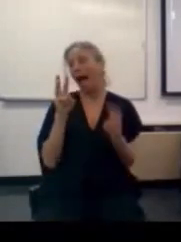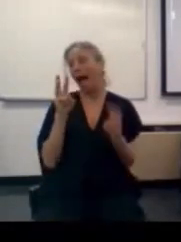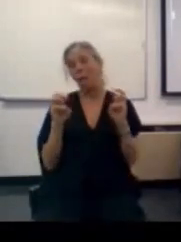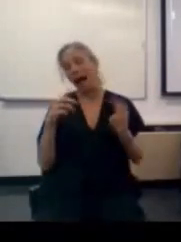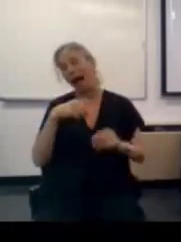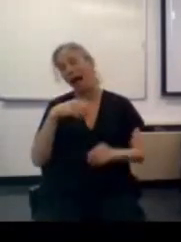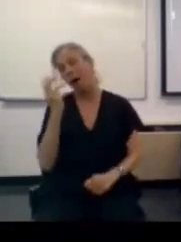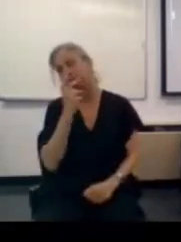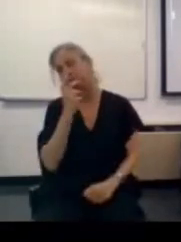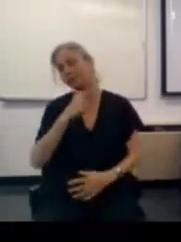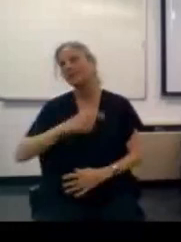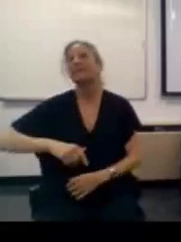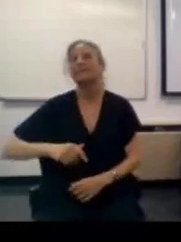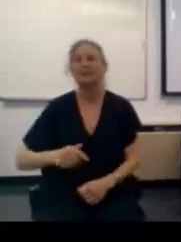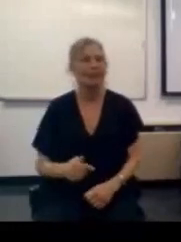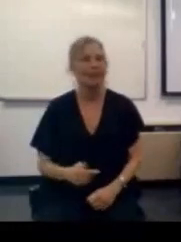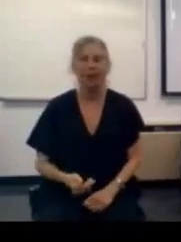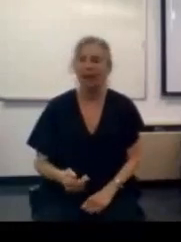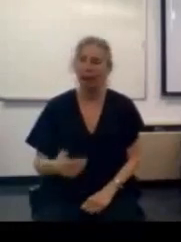Wow.